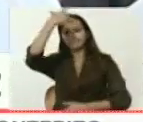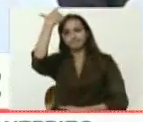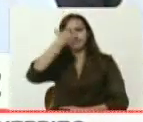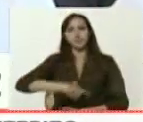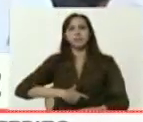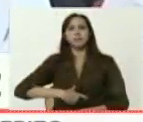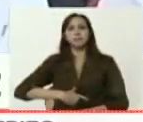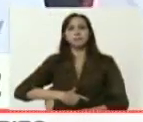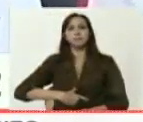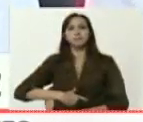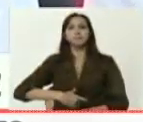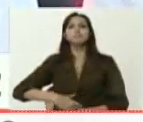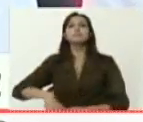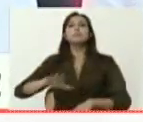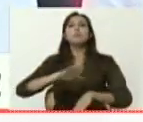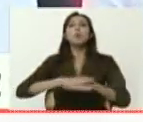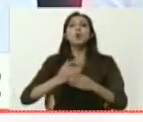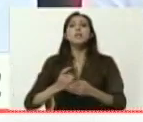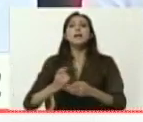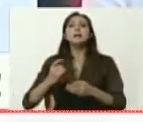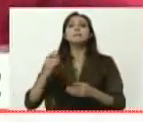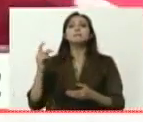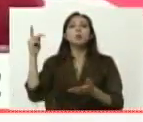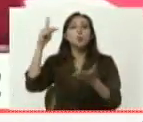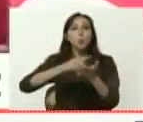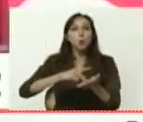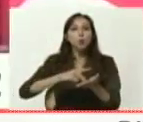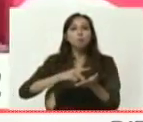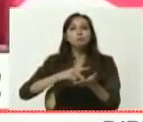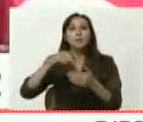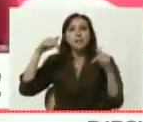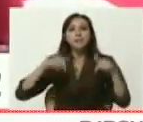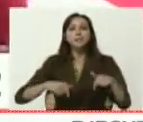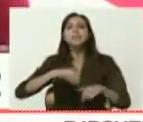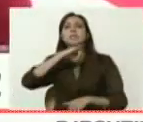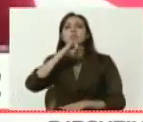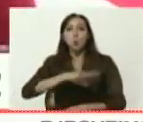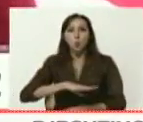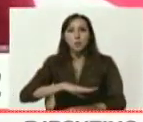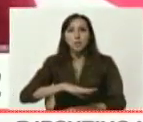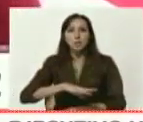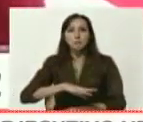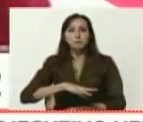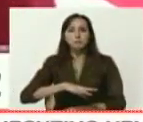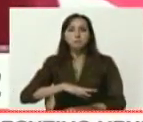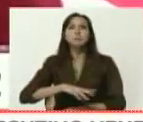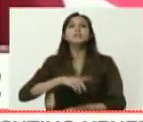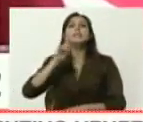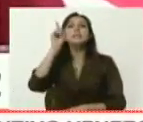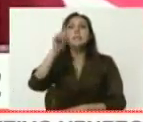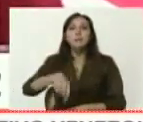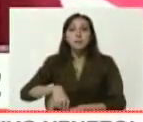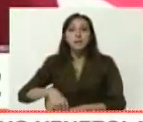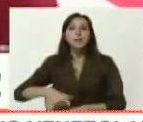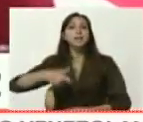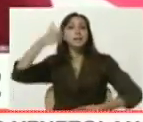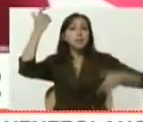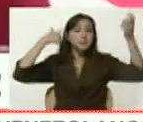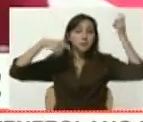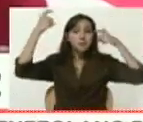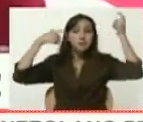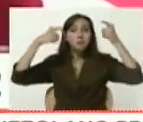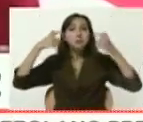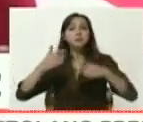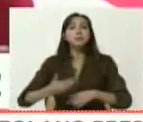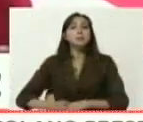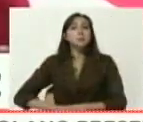porque nos colocó la historia y el chavismo, que según el presidente es